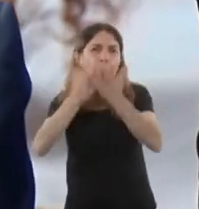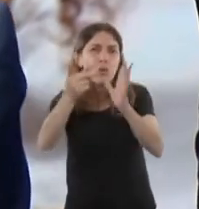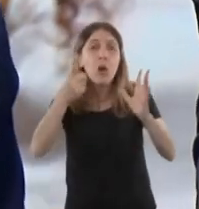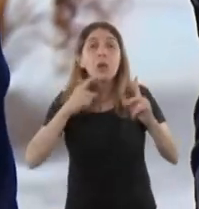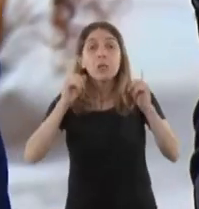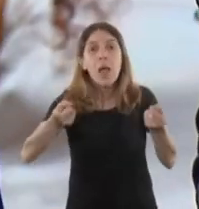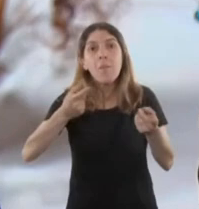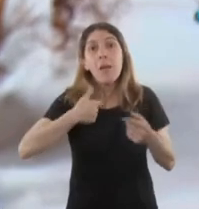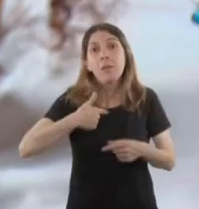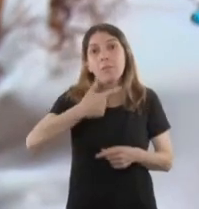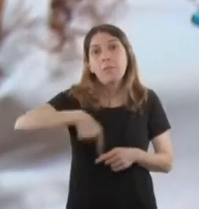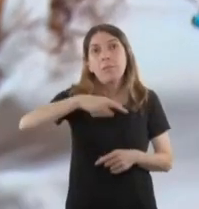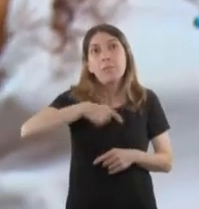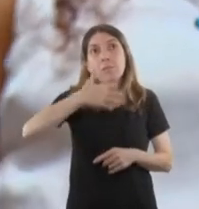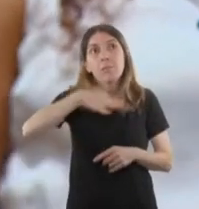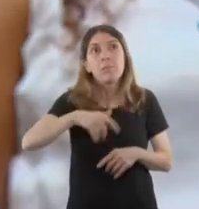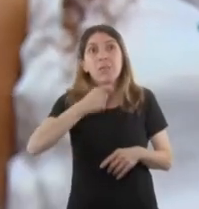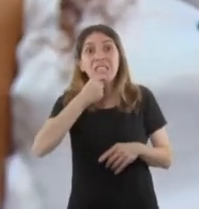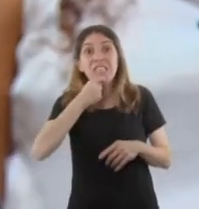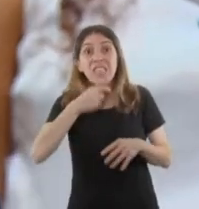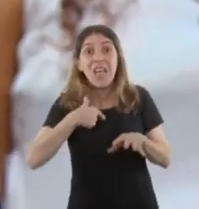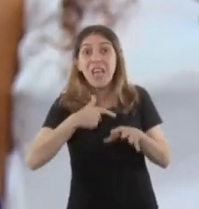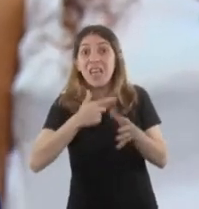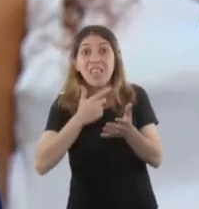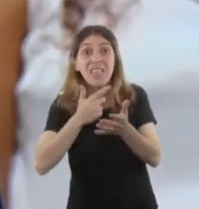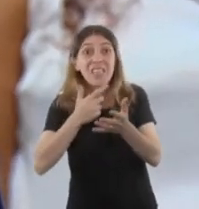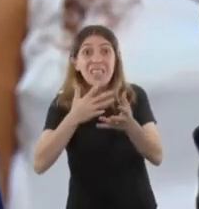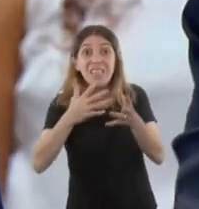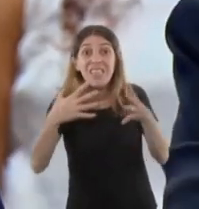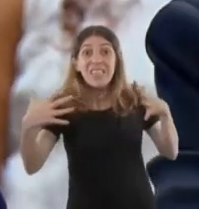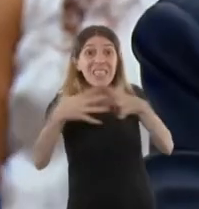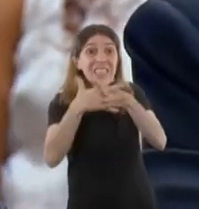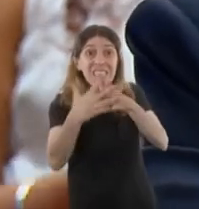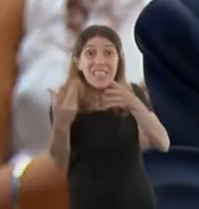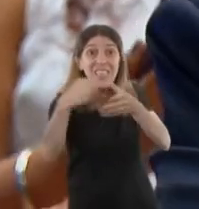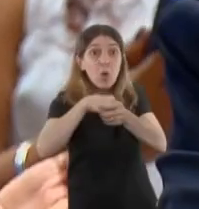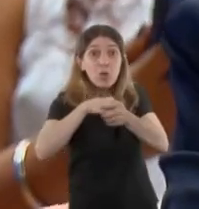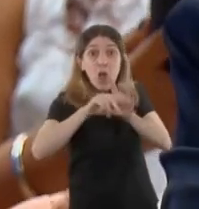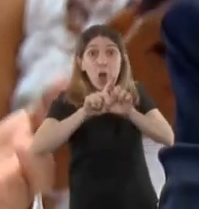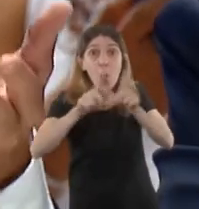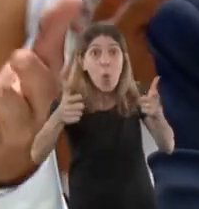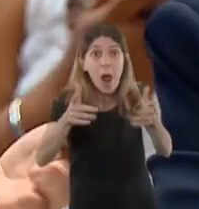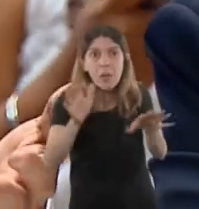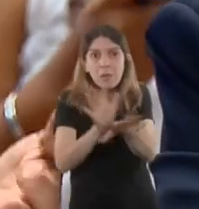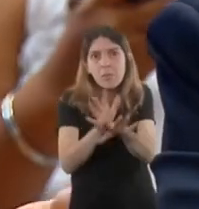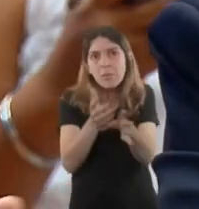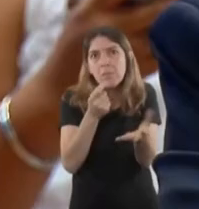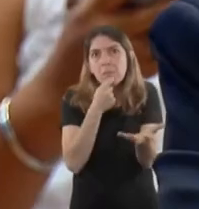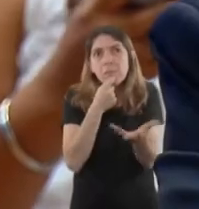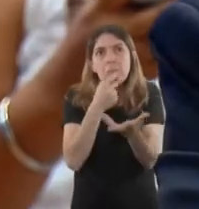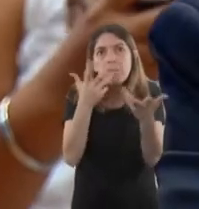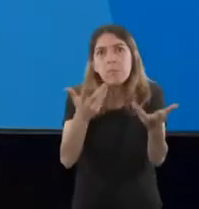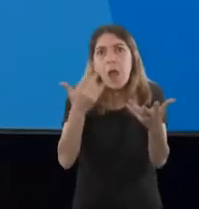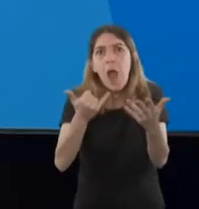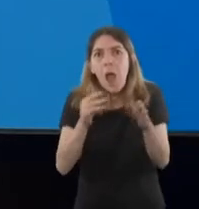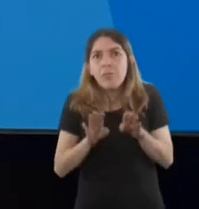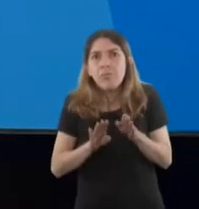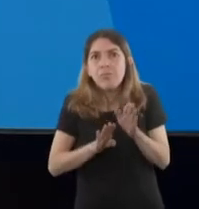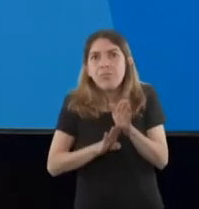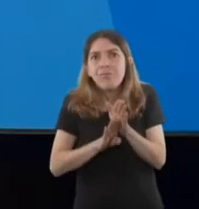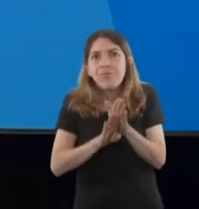la desconcentración de la argentina y de alguna manera el crecimiento más armónico el